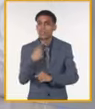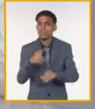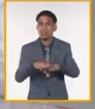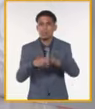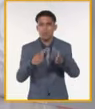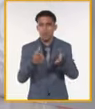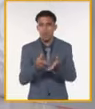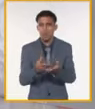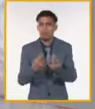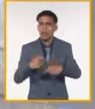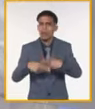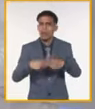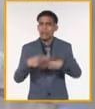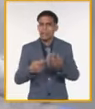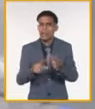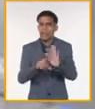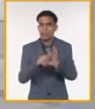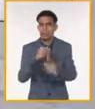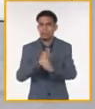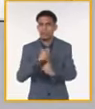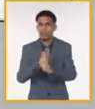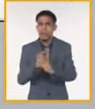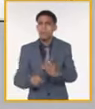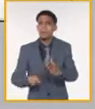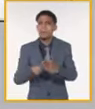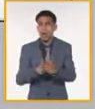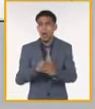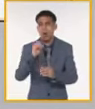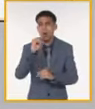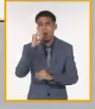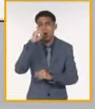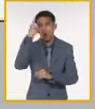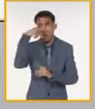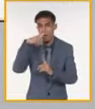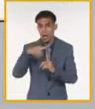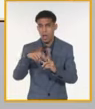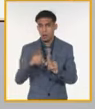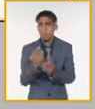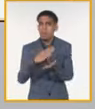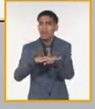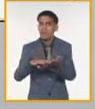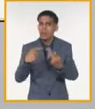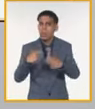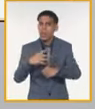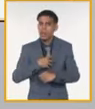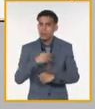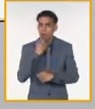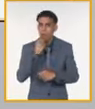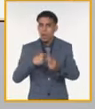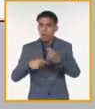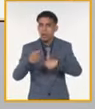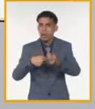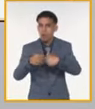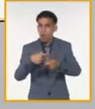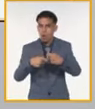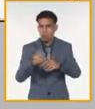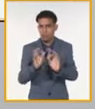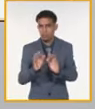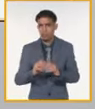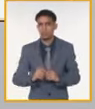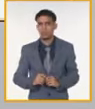en cuanto a la legislación laboral los tributos el cumplimiento de las licencias y permisos que tiene que tener para poder ejercer esta